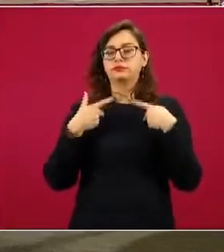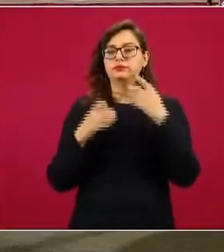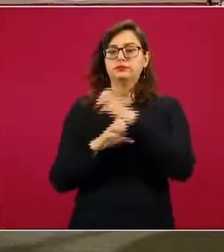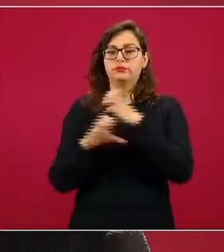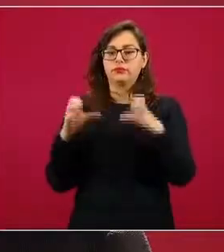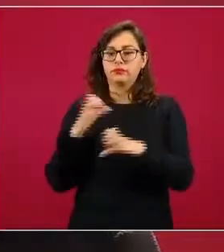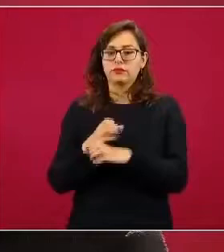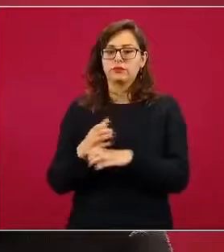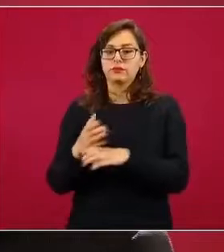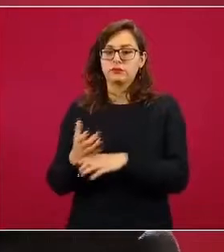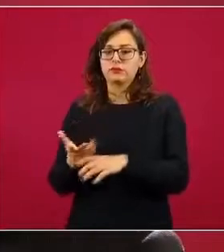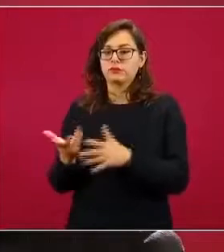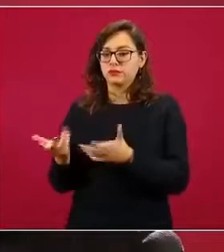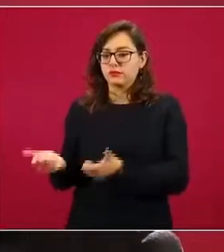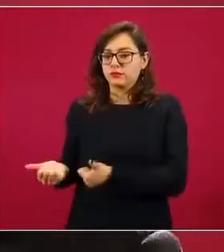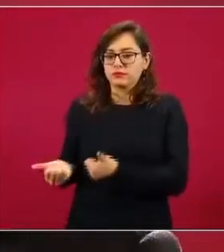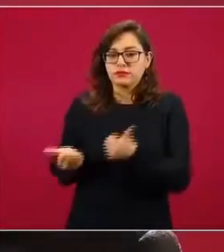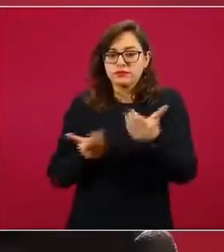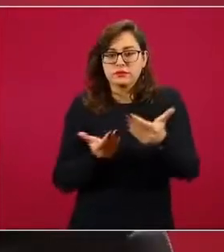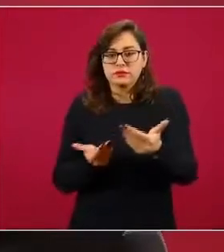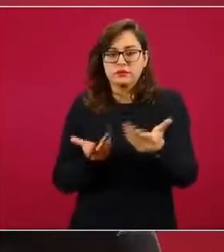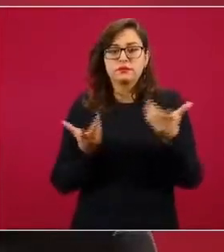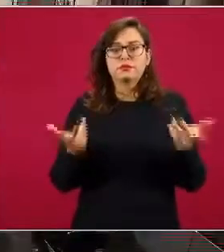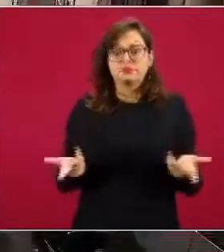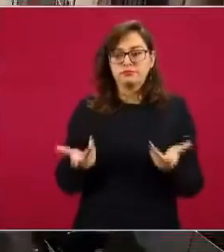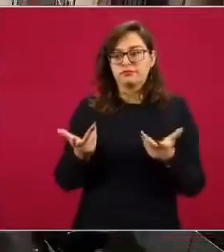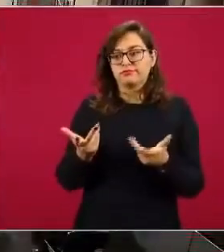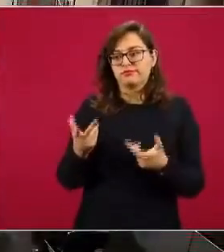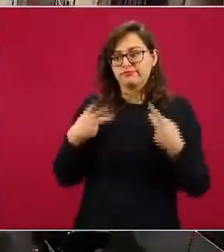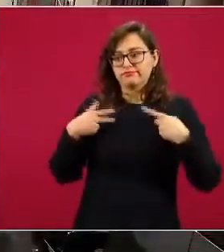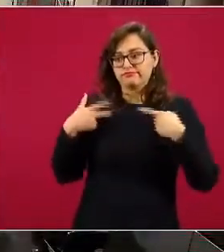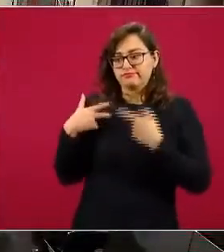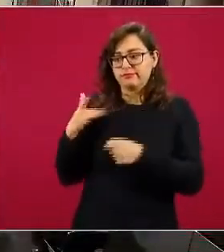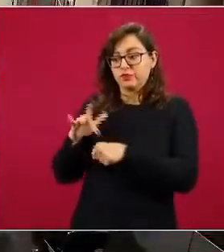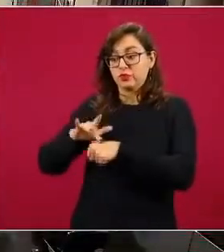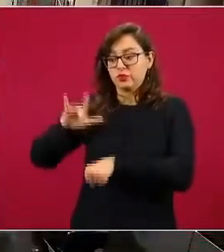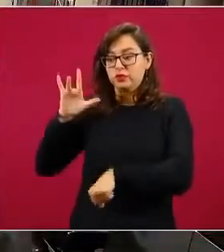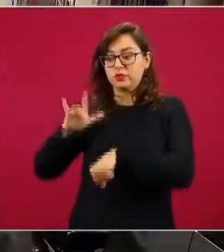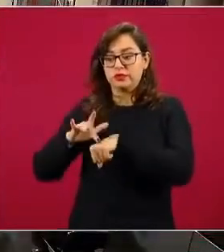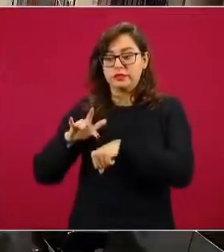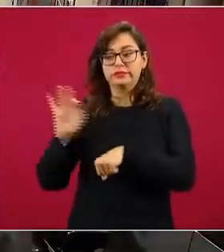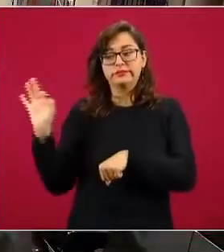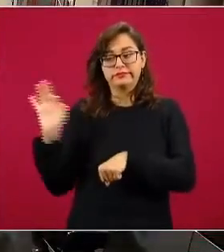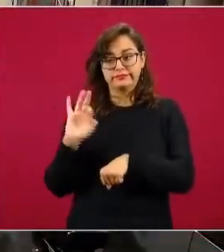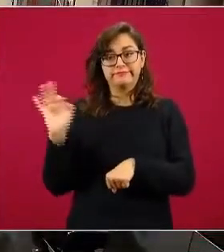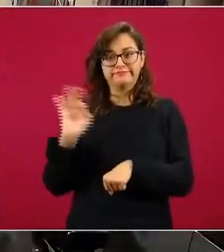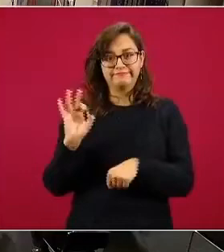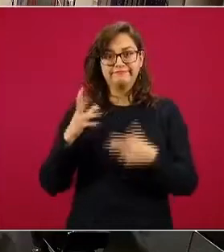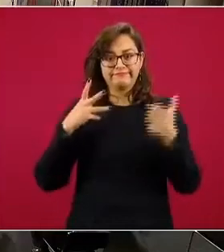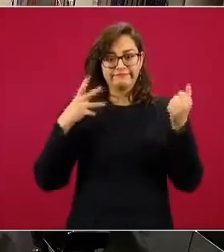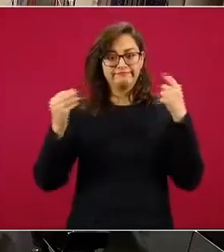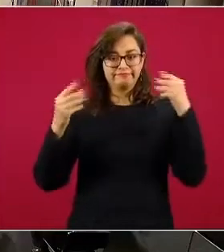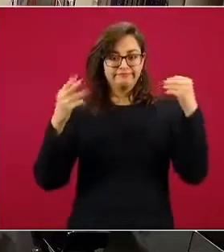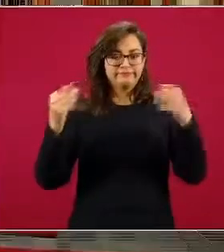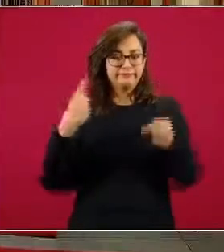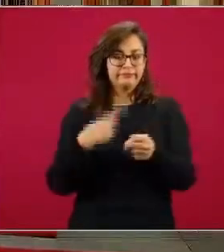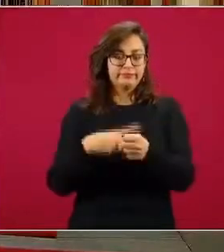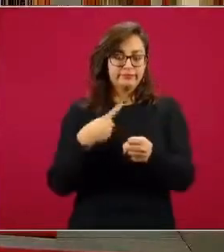bienes, estuvieron expuestos a mayores contactos y eso pudiera potencialmente contribuir a que se